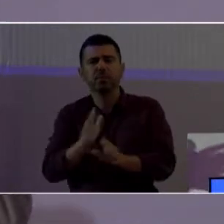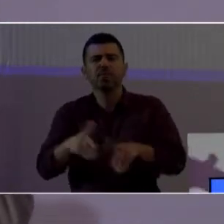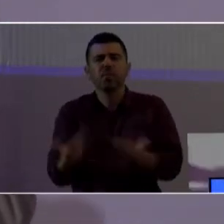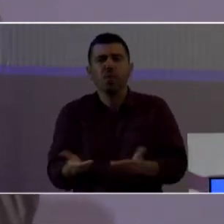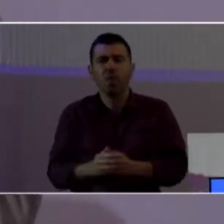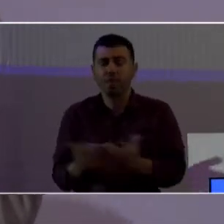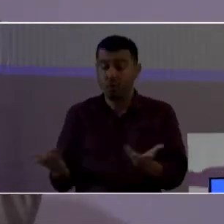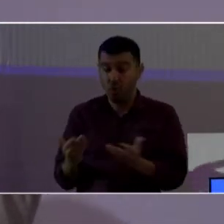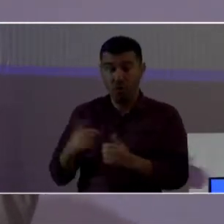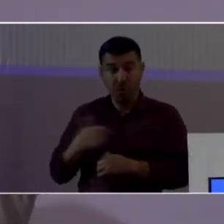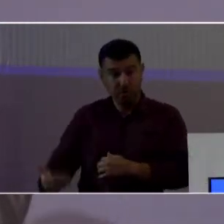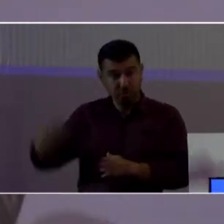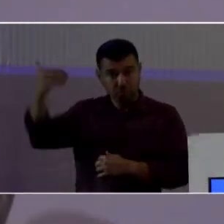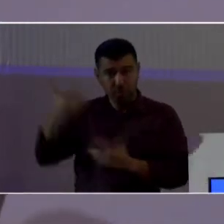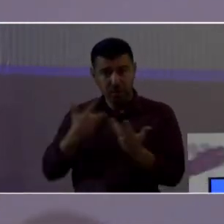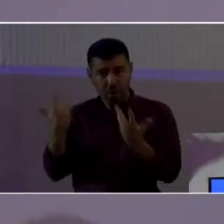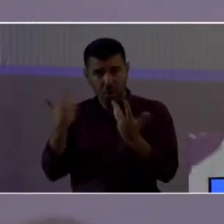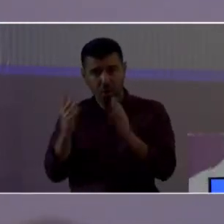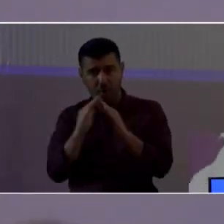equipo,